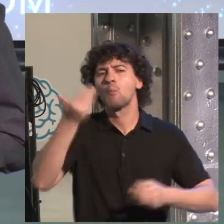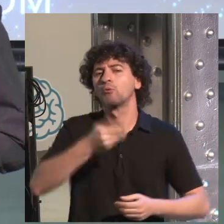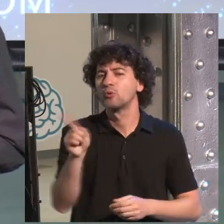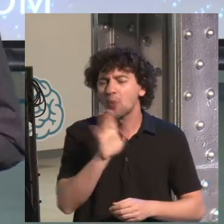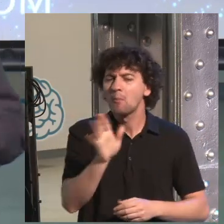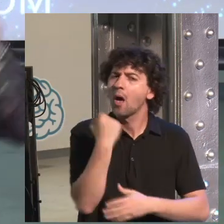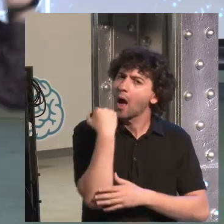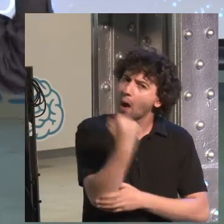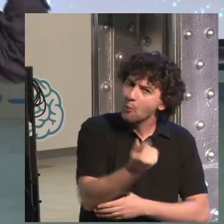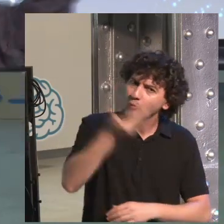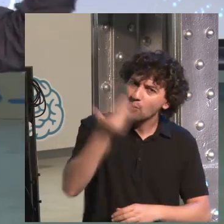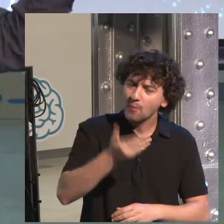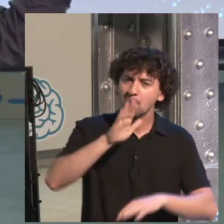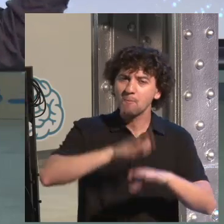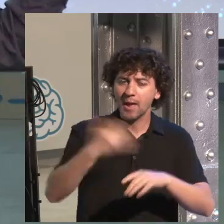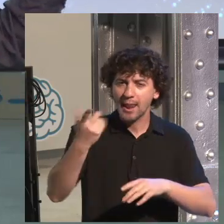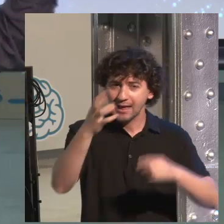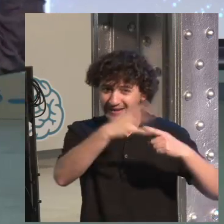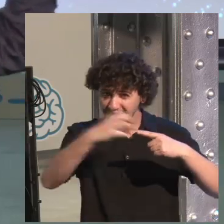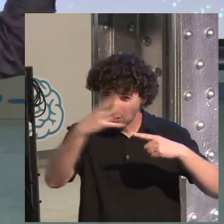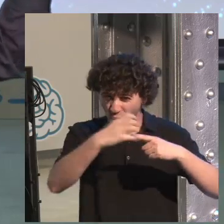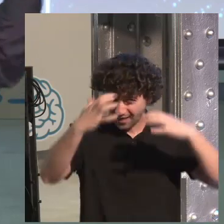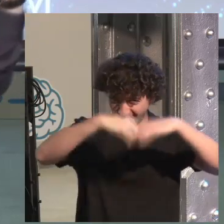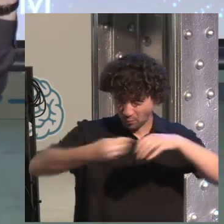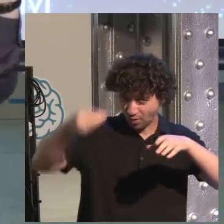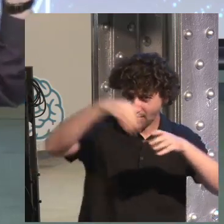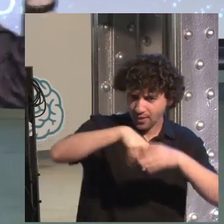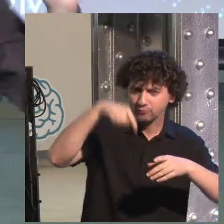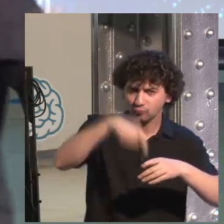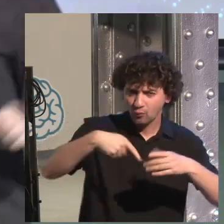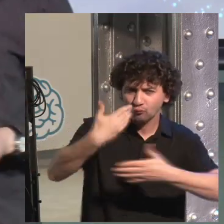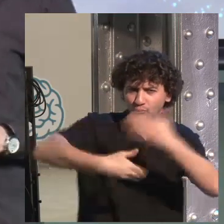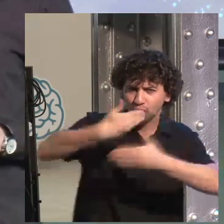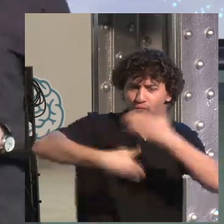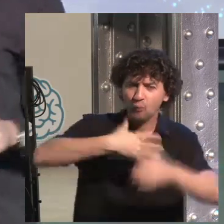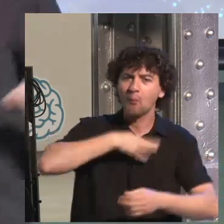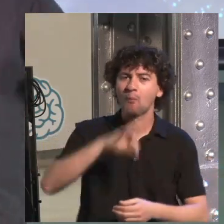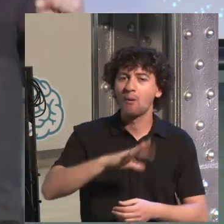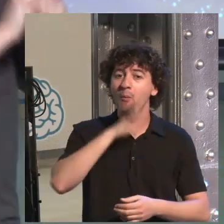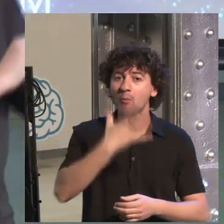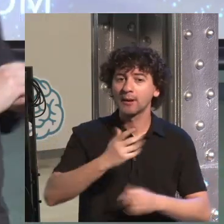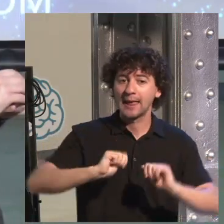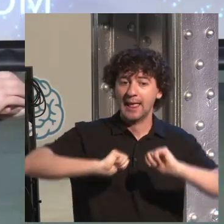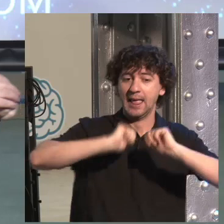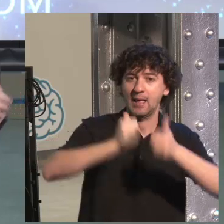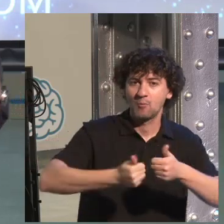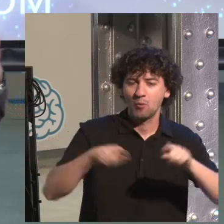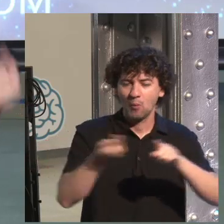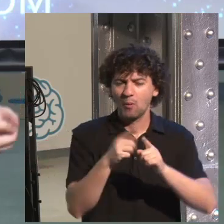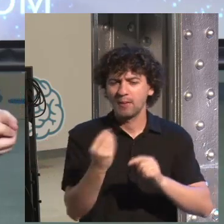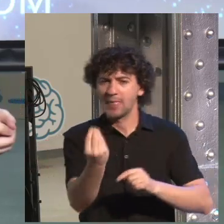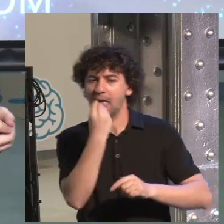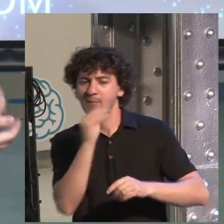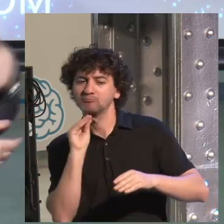apoyo muy importantes para que las neuronas puedan hacer su trabajo, porque las funciones van desde alimentar a las neuronas